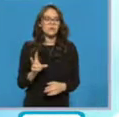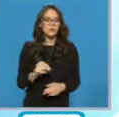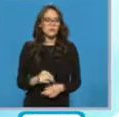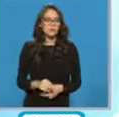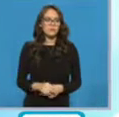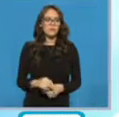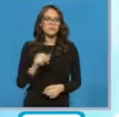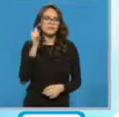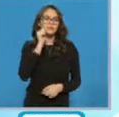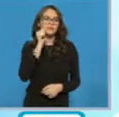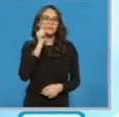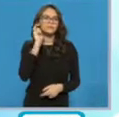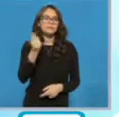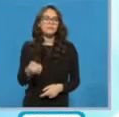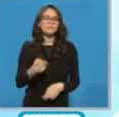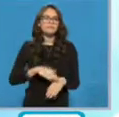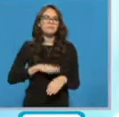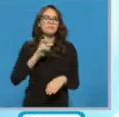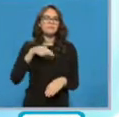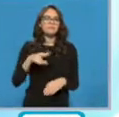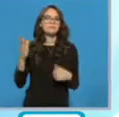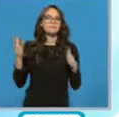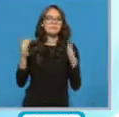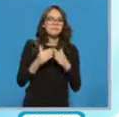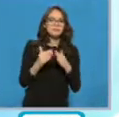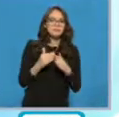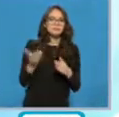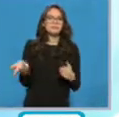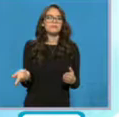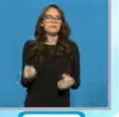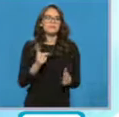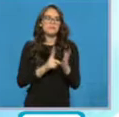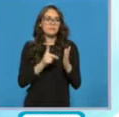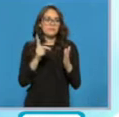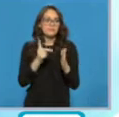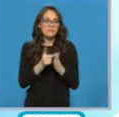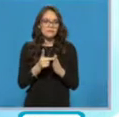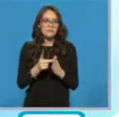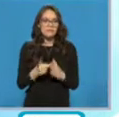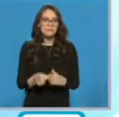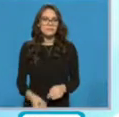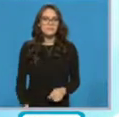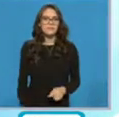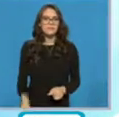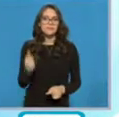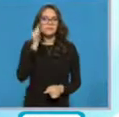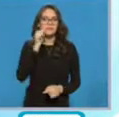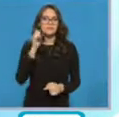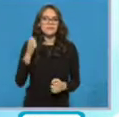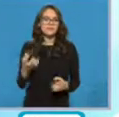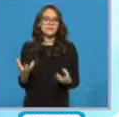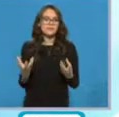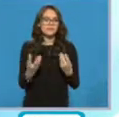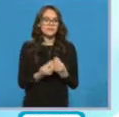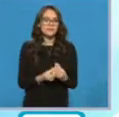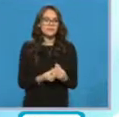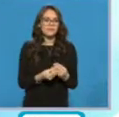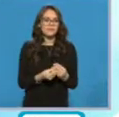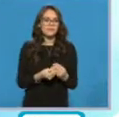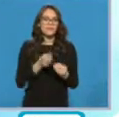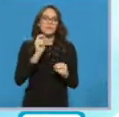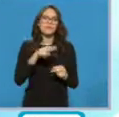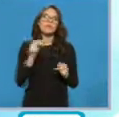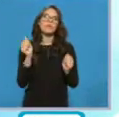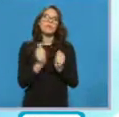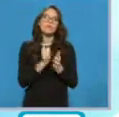cuando se trata de inmuebles, Sí. ese derecho de usufructo, que es una especie de gravamen que va pegado a al inmueble, se inscribe en el registro